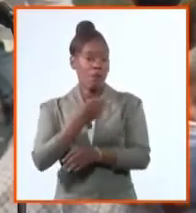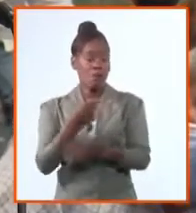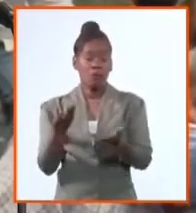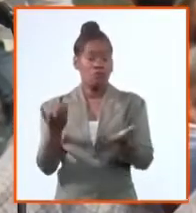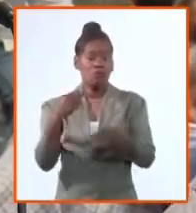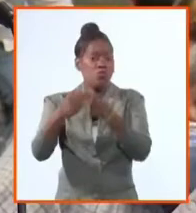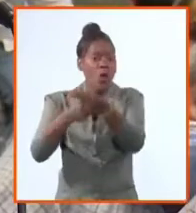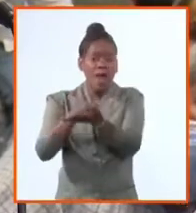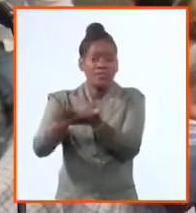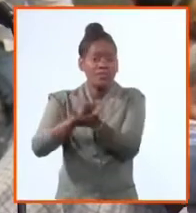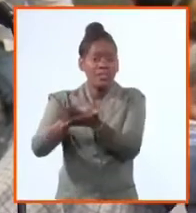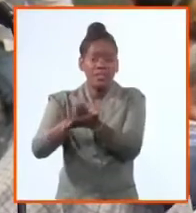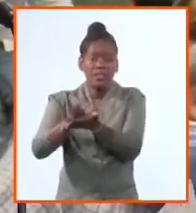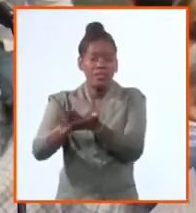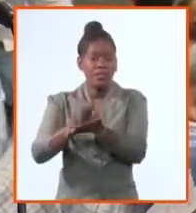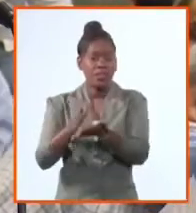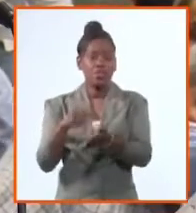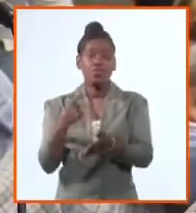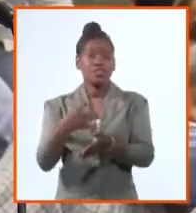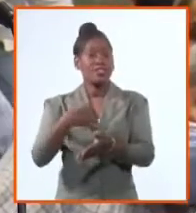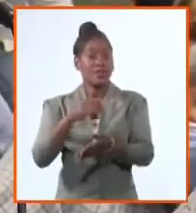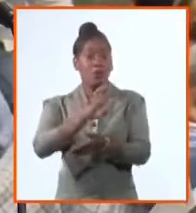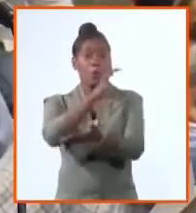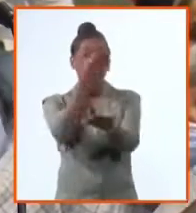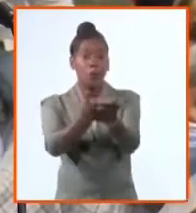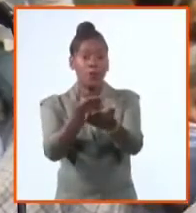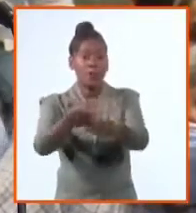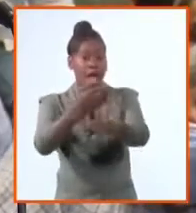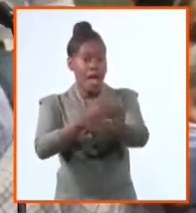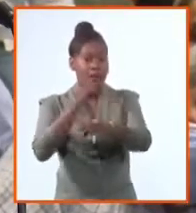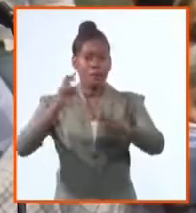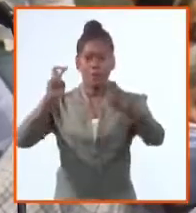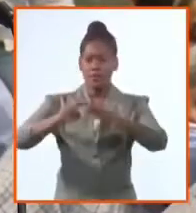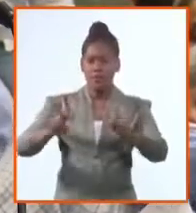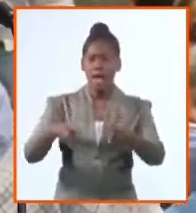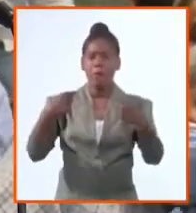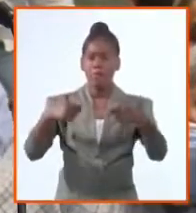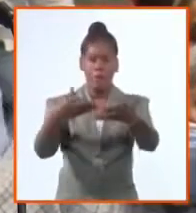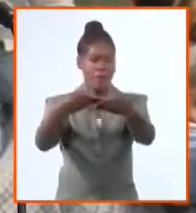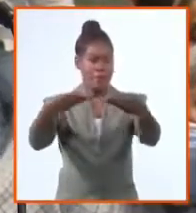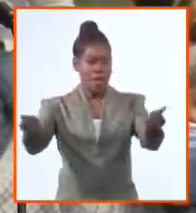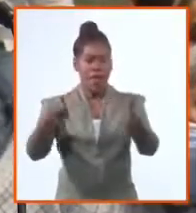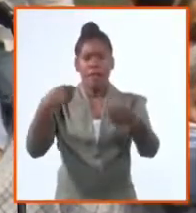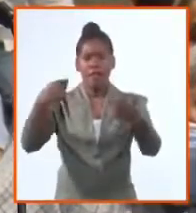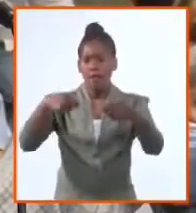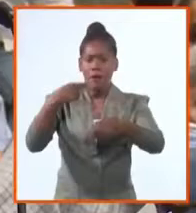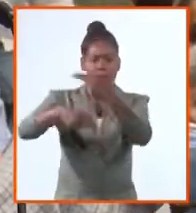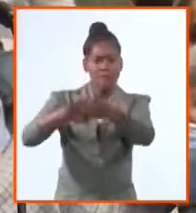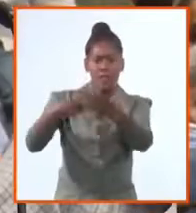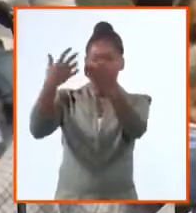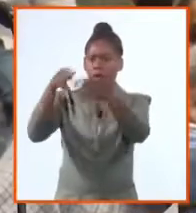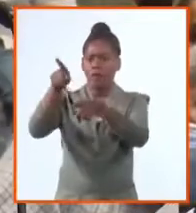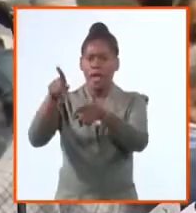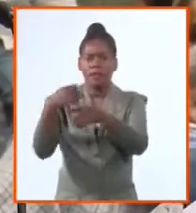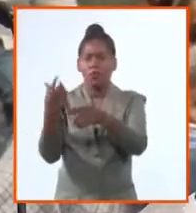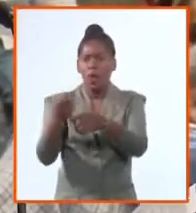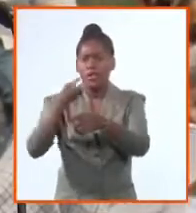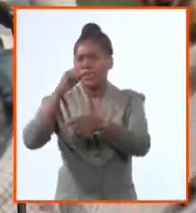Que hay que pensarla, está la propuesta hecha, que hay que valorarla en qué momento se aplica, porque tiene medidas de todo